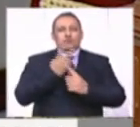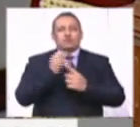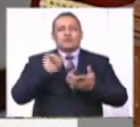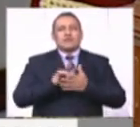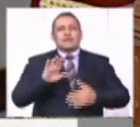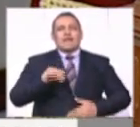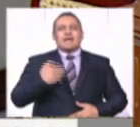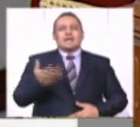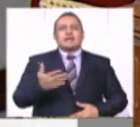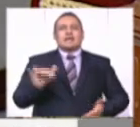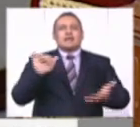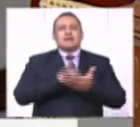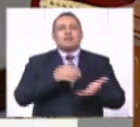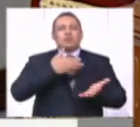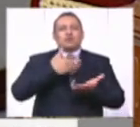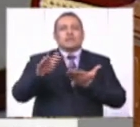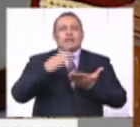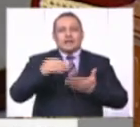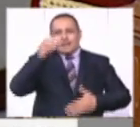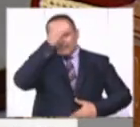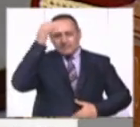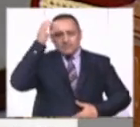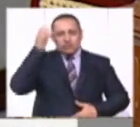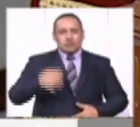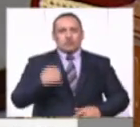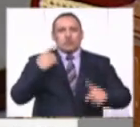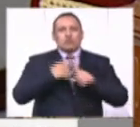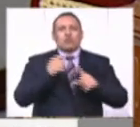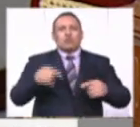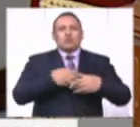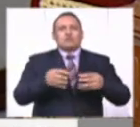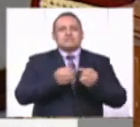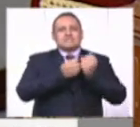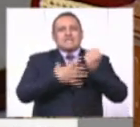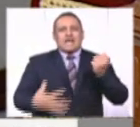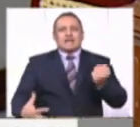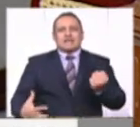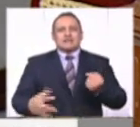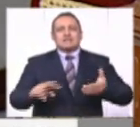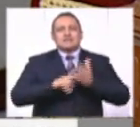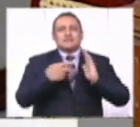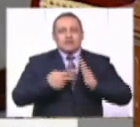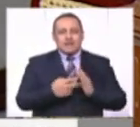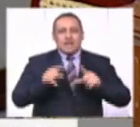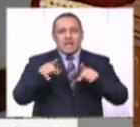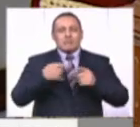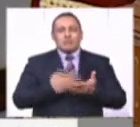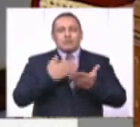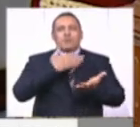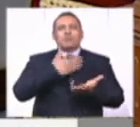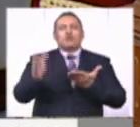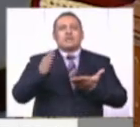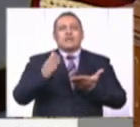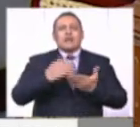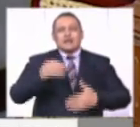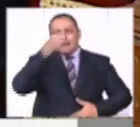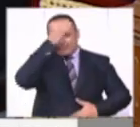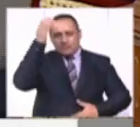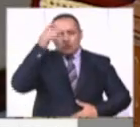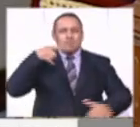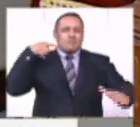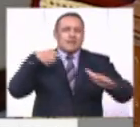que hay que vacar a Castillo con una cuota de sangre o sea había que vacar a Castillo